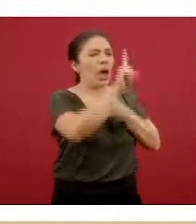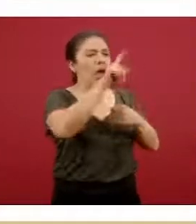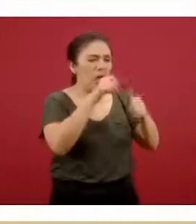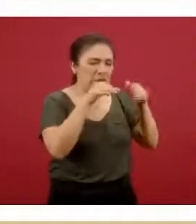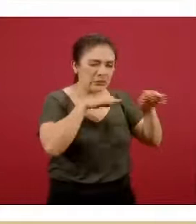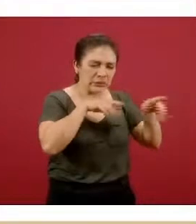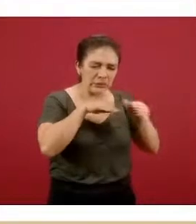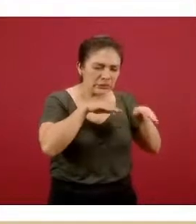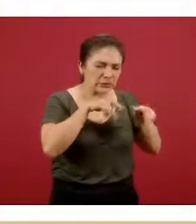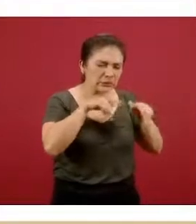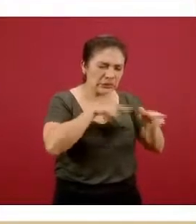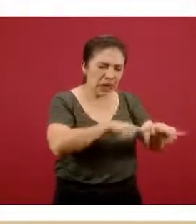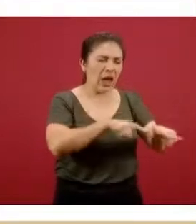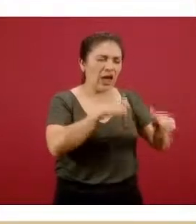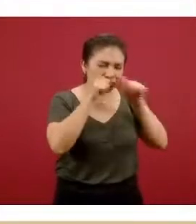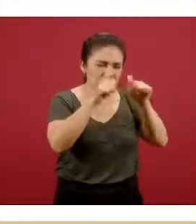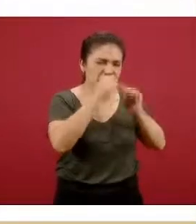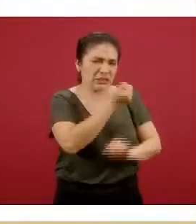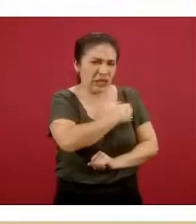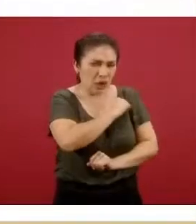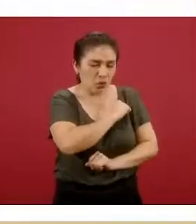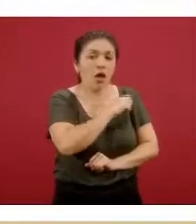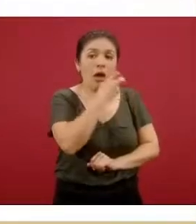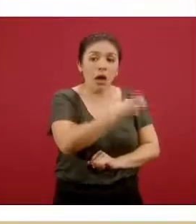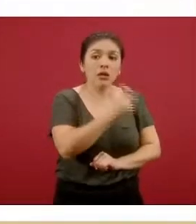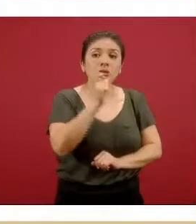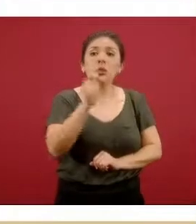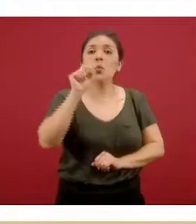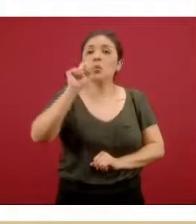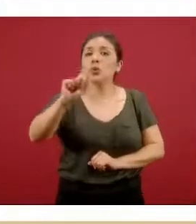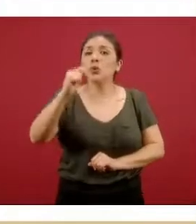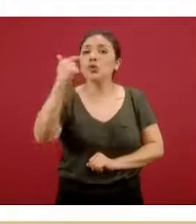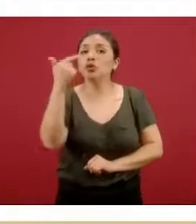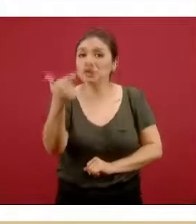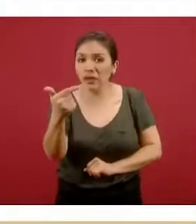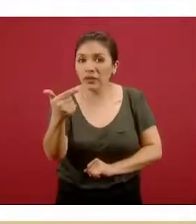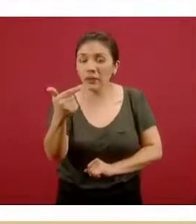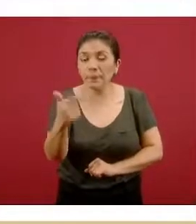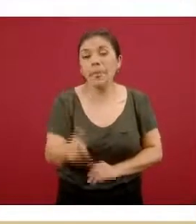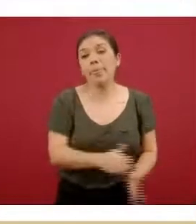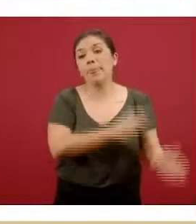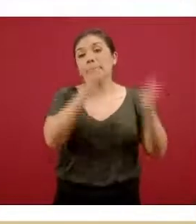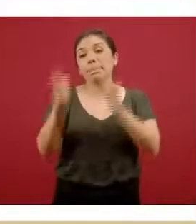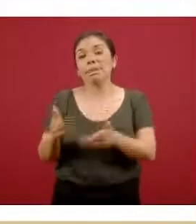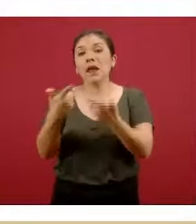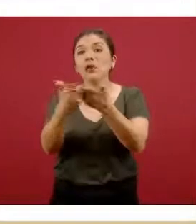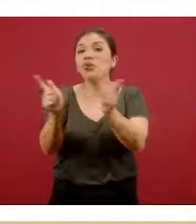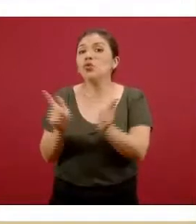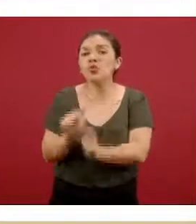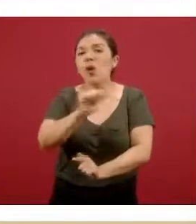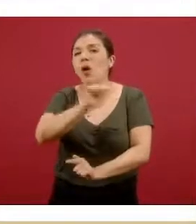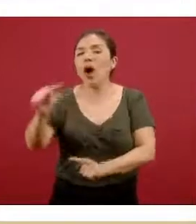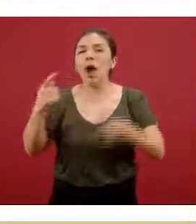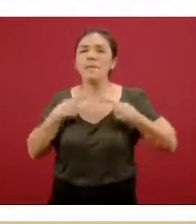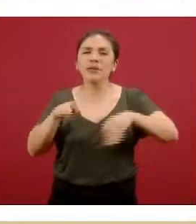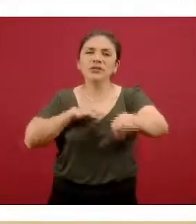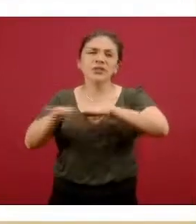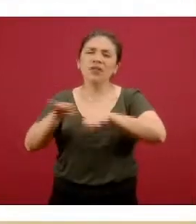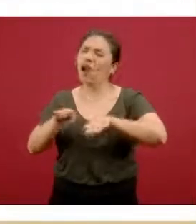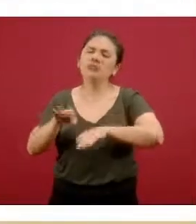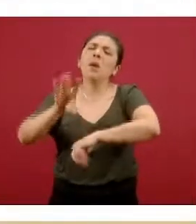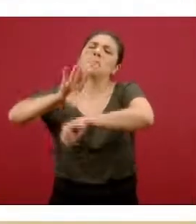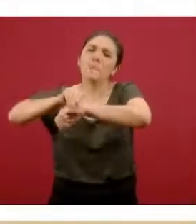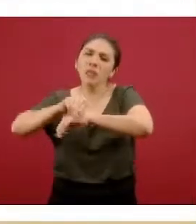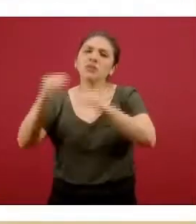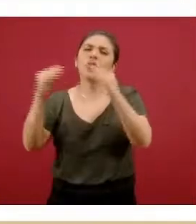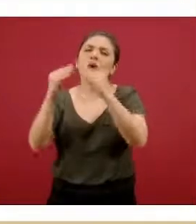servicios de atención médica, fue de 0.7, y para el grupo de trabajadores que estuvo de